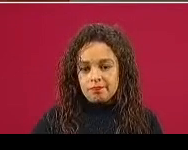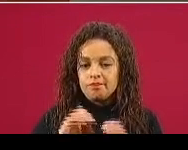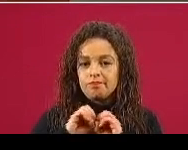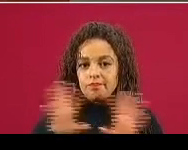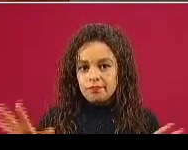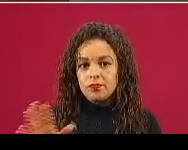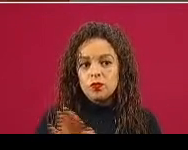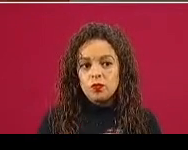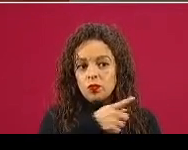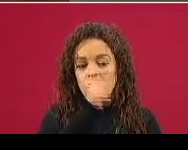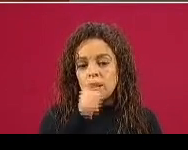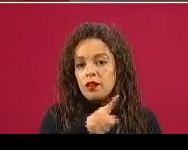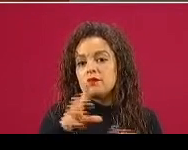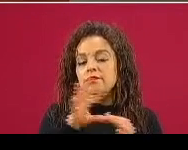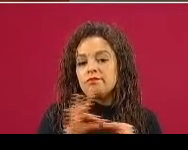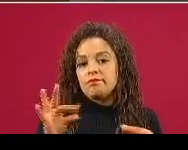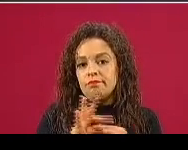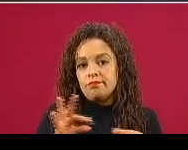Narro.